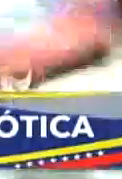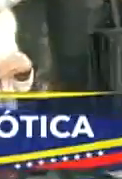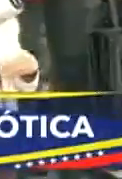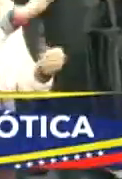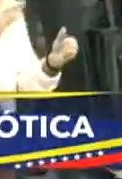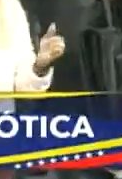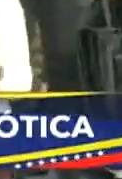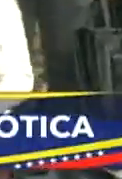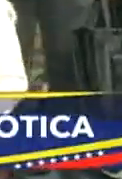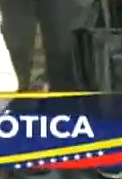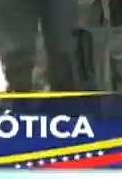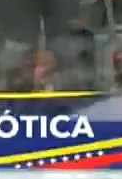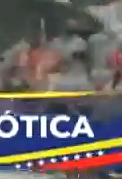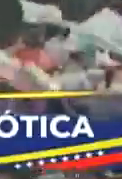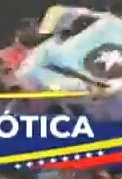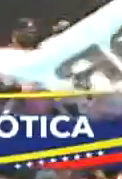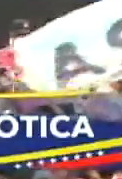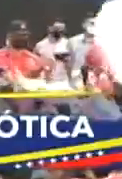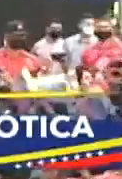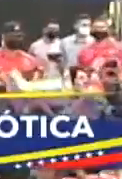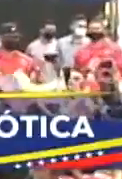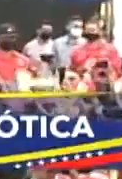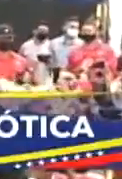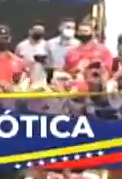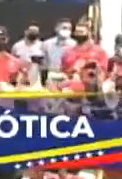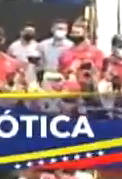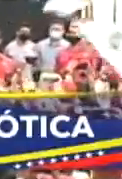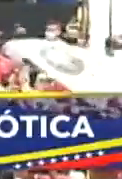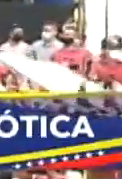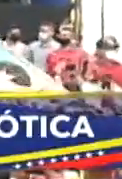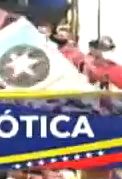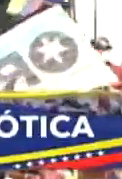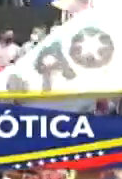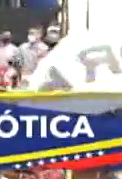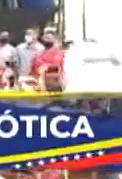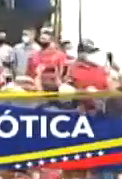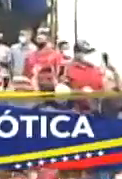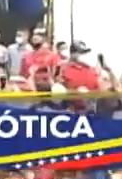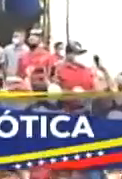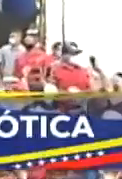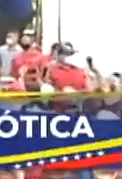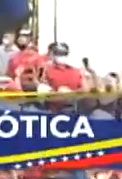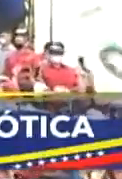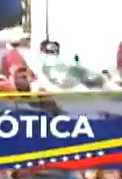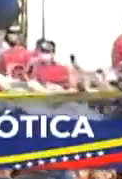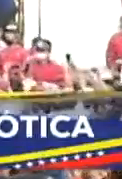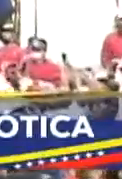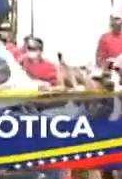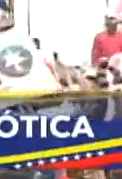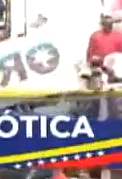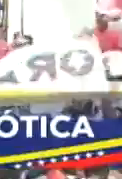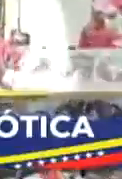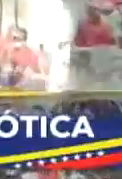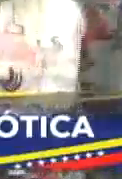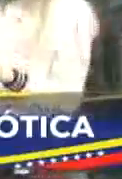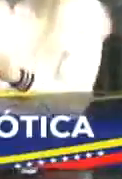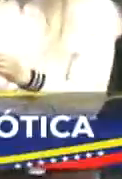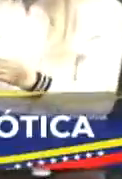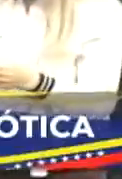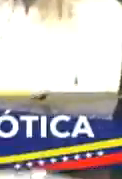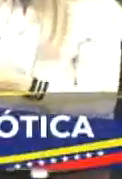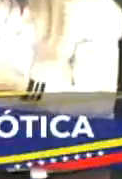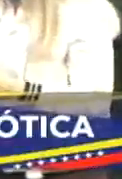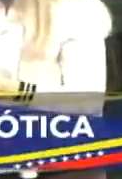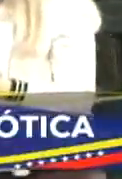padres libertadores. El presidente sigue saludando a la juventud del Partido Socialista Unido de Venezuela, a la juventud de